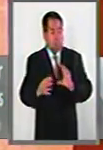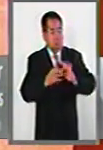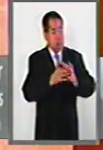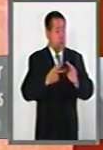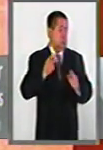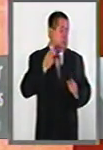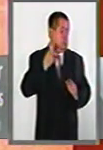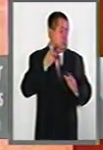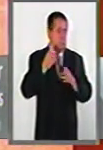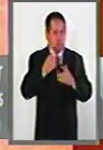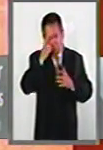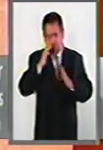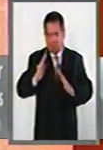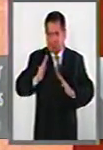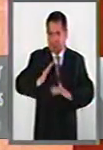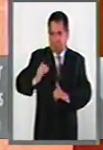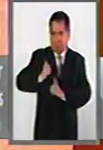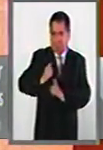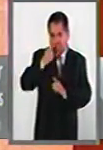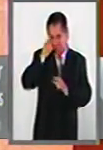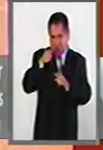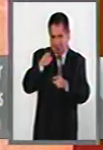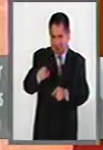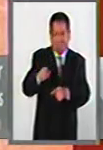han convertido al ejército mexicano